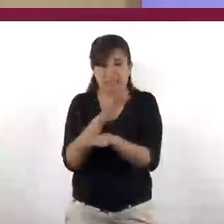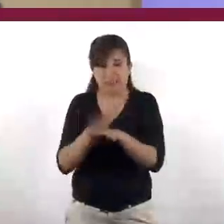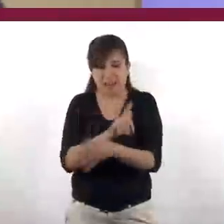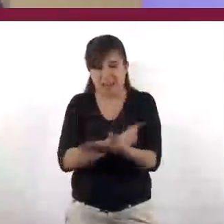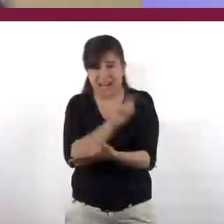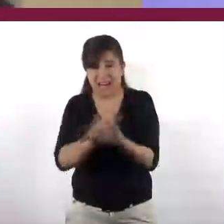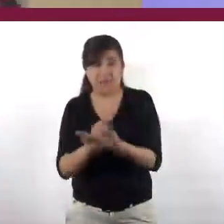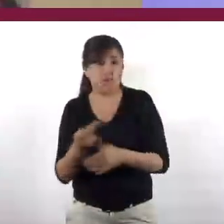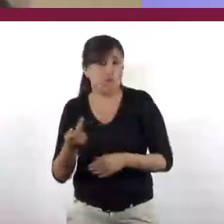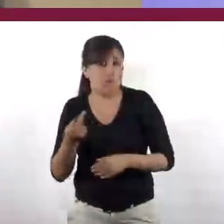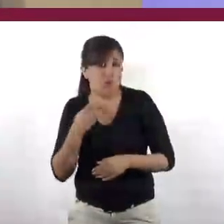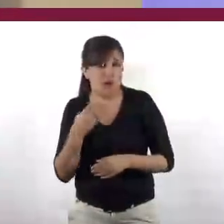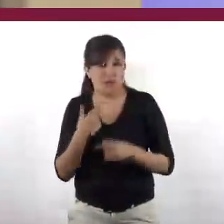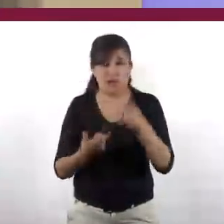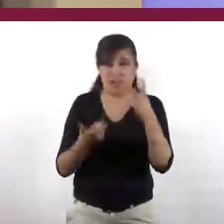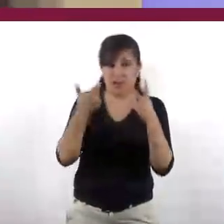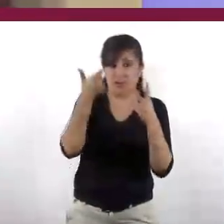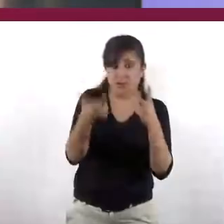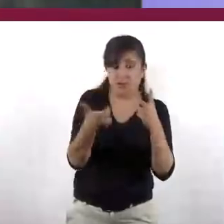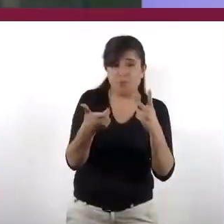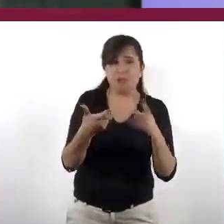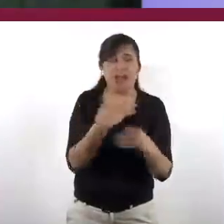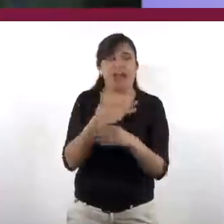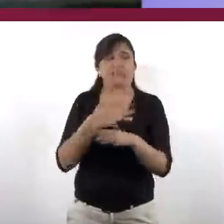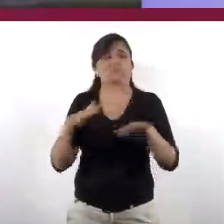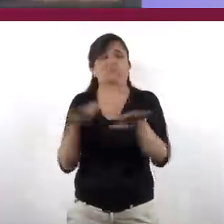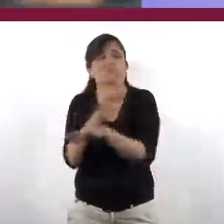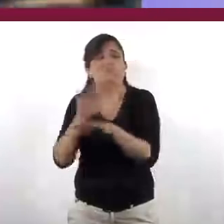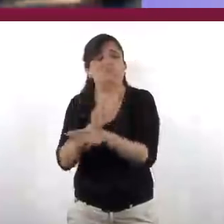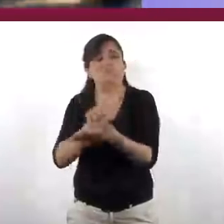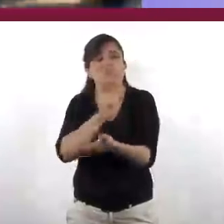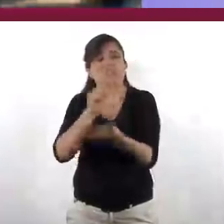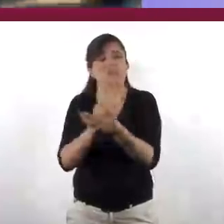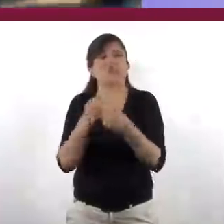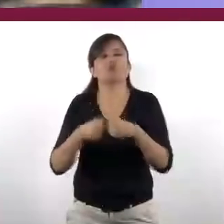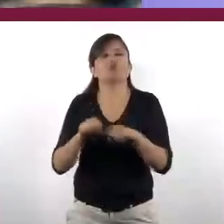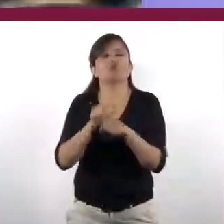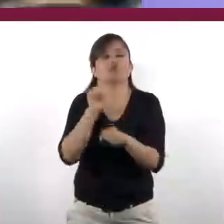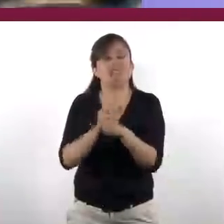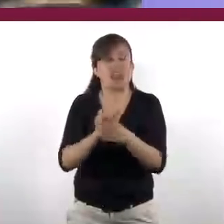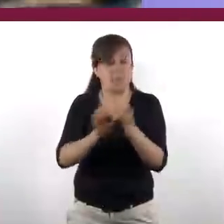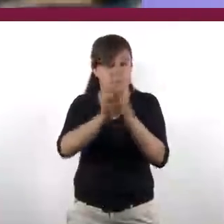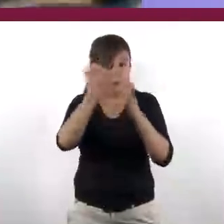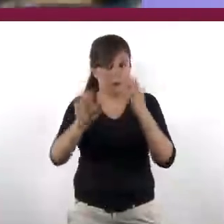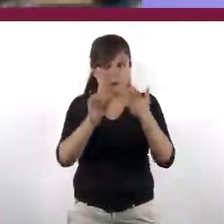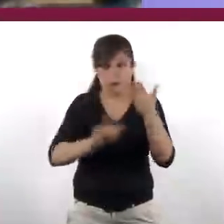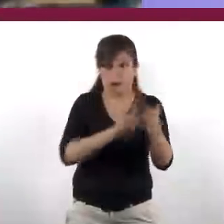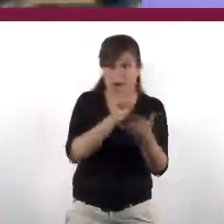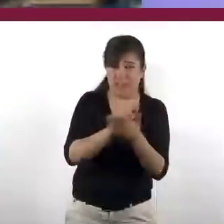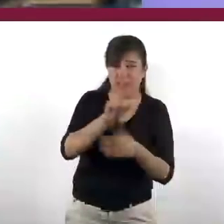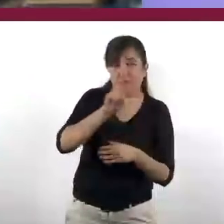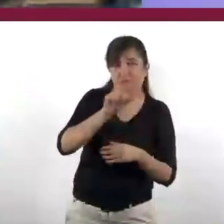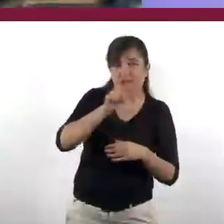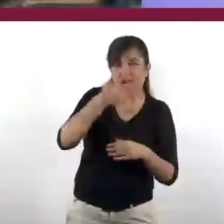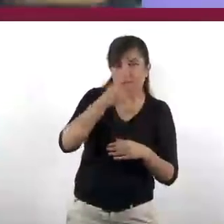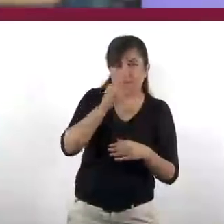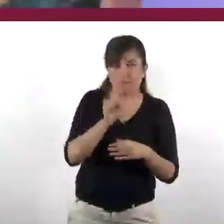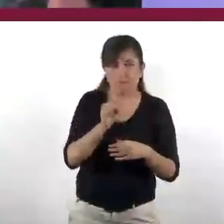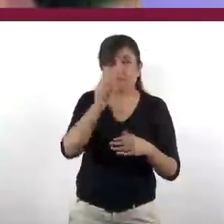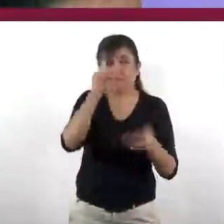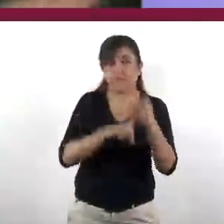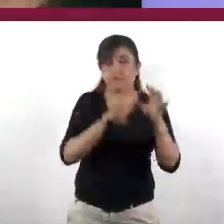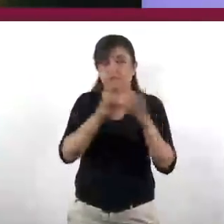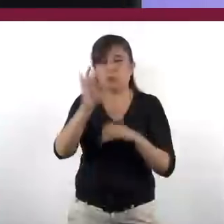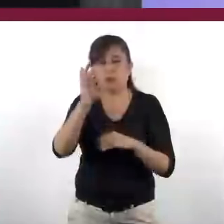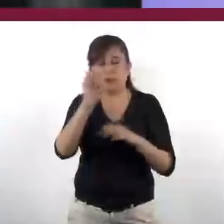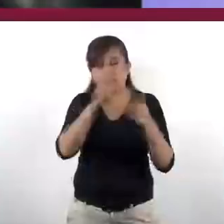carácter político y económico, hubo una serie de reformas de tipo social. Por ejemplo, las leyes de vagos de 1745